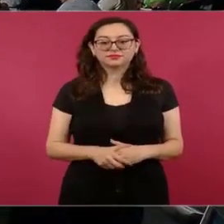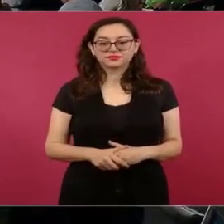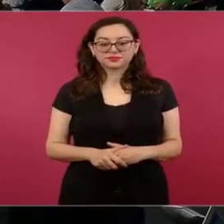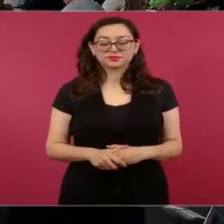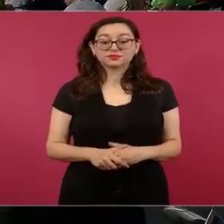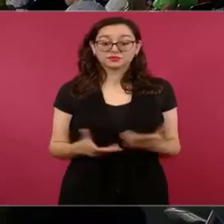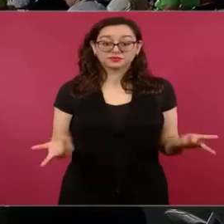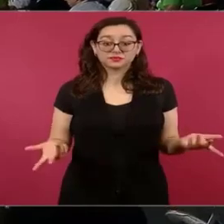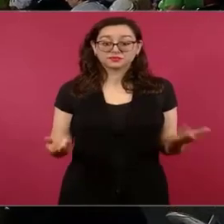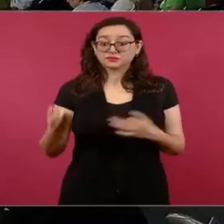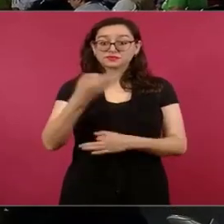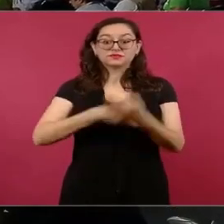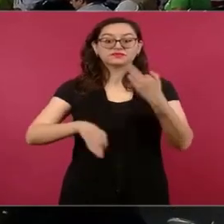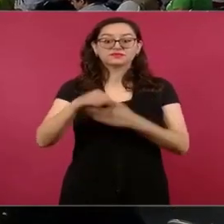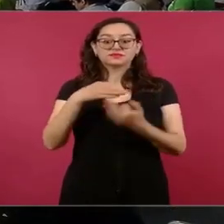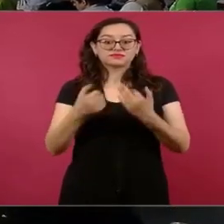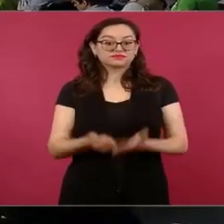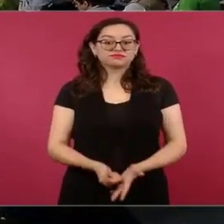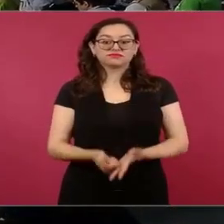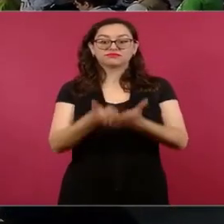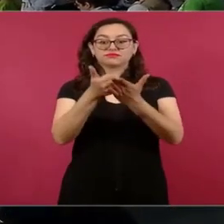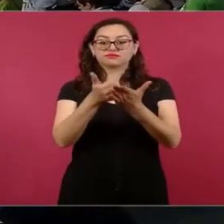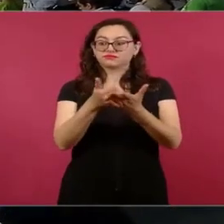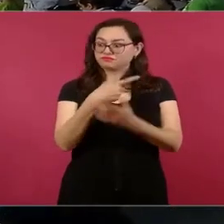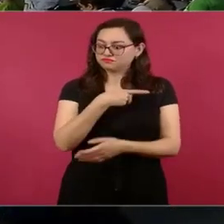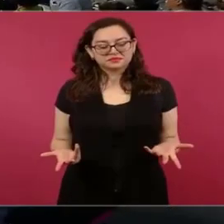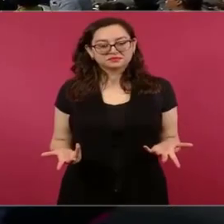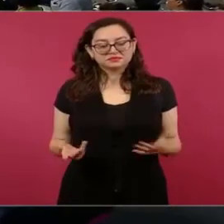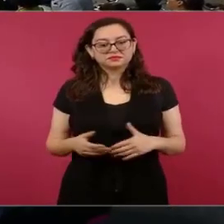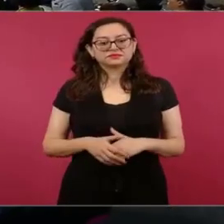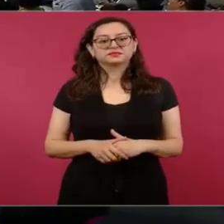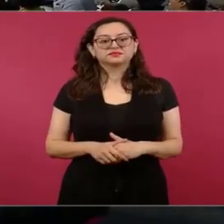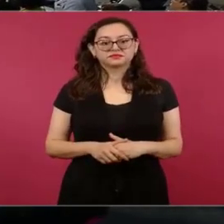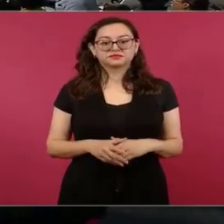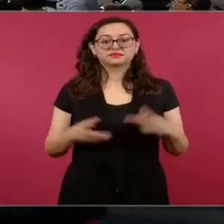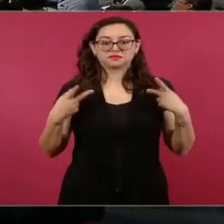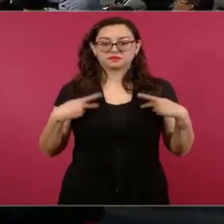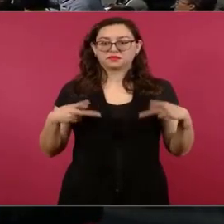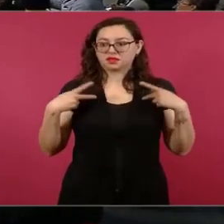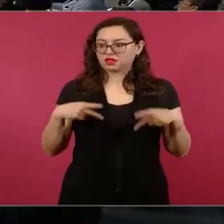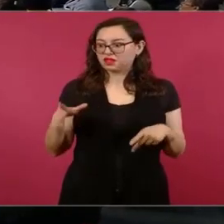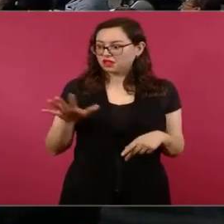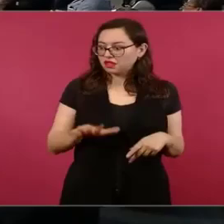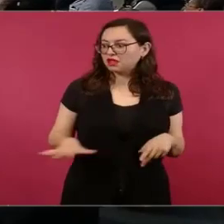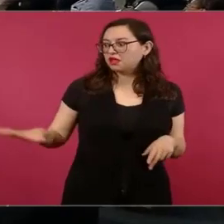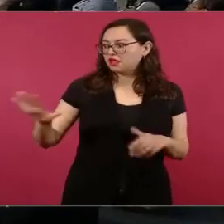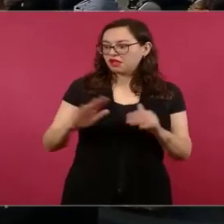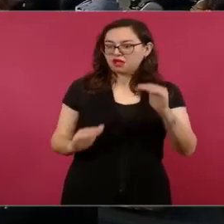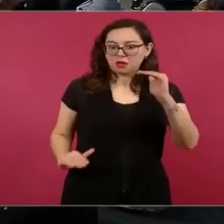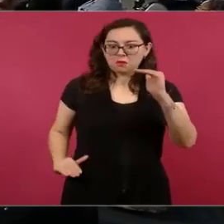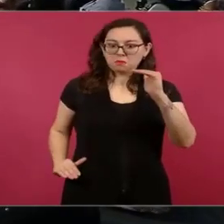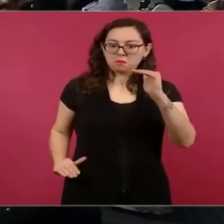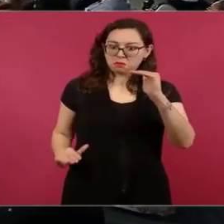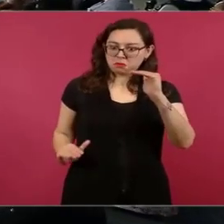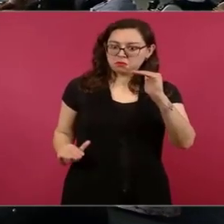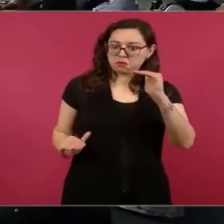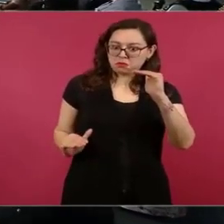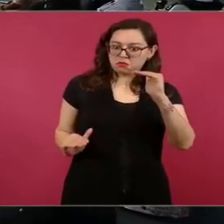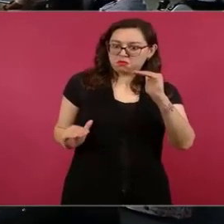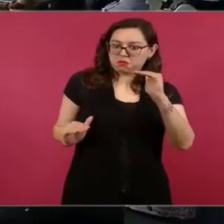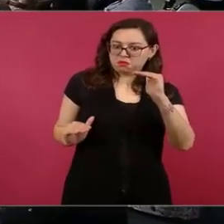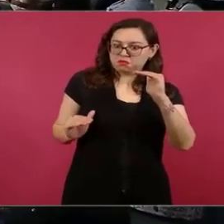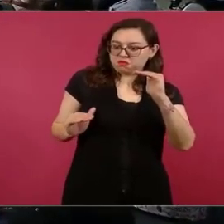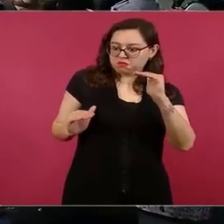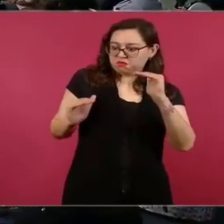ver con todos y sobre todo con la gente pues más necesitada, que